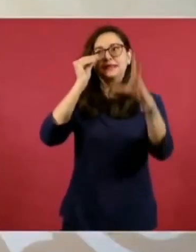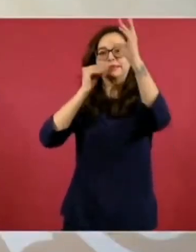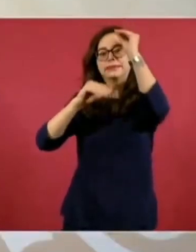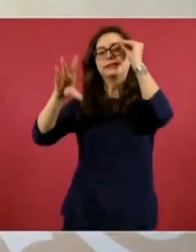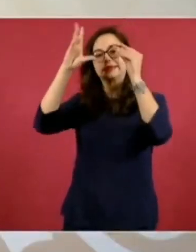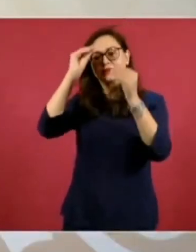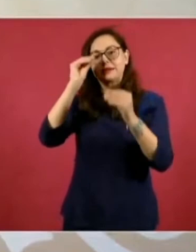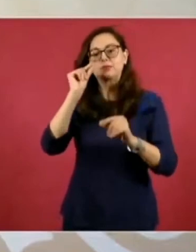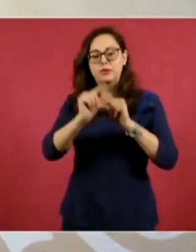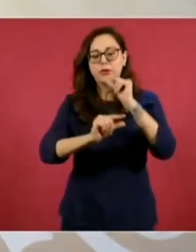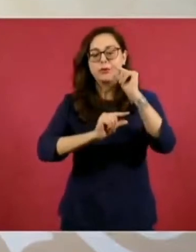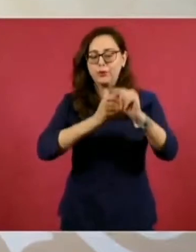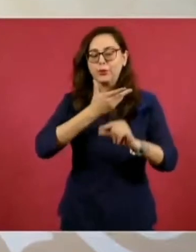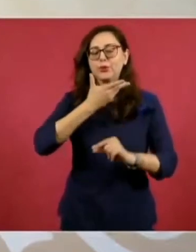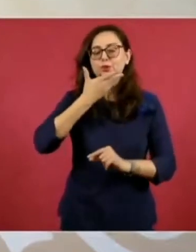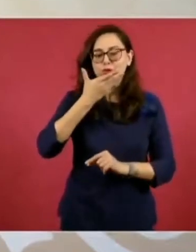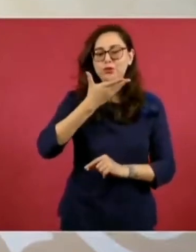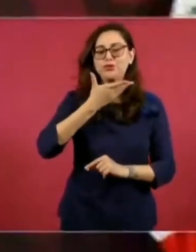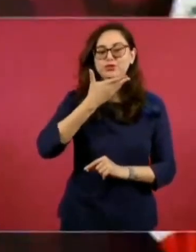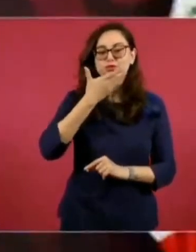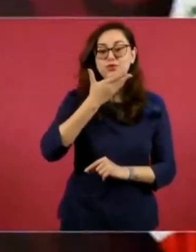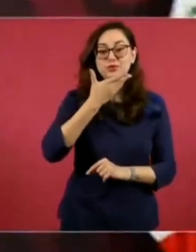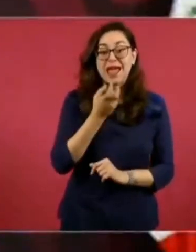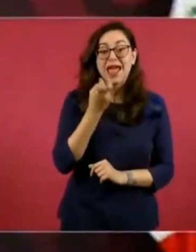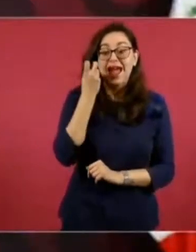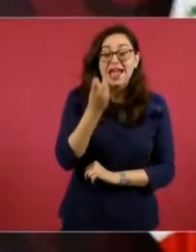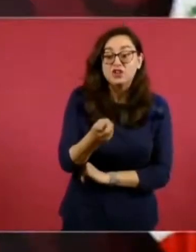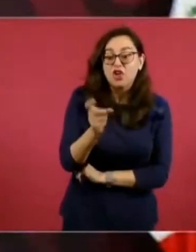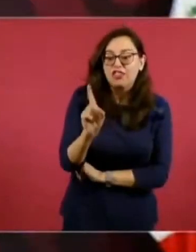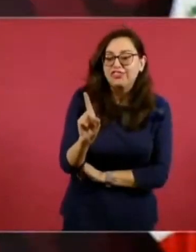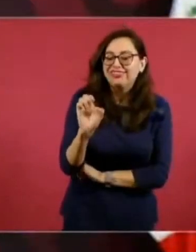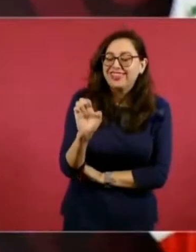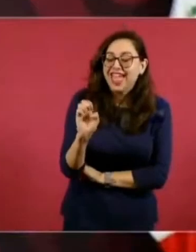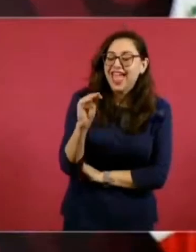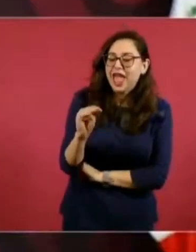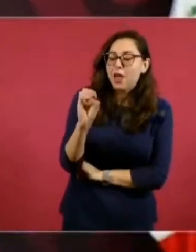porque esa es la verdadera democracia.